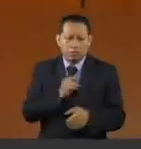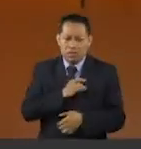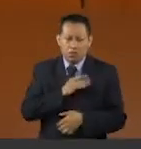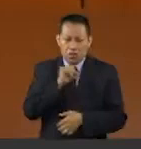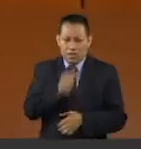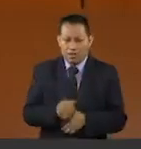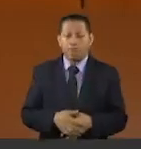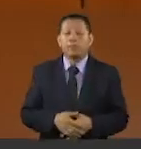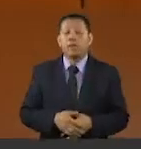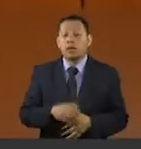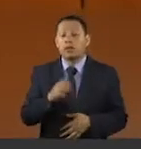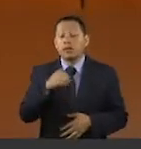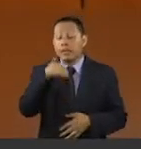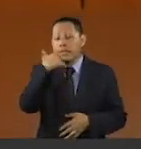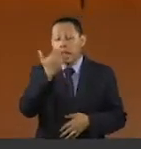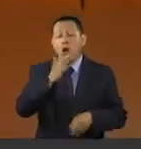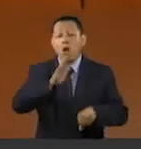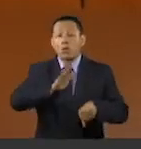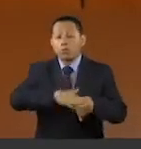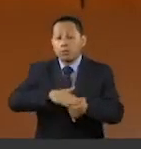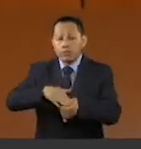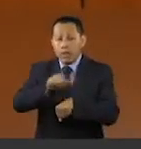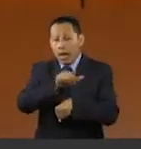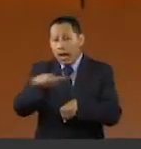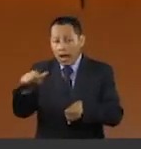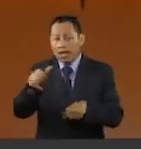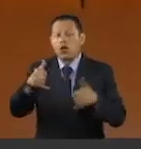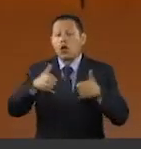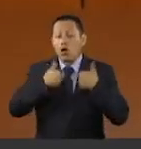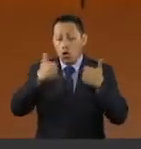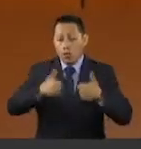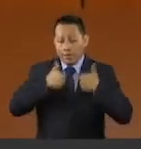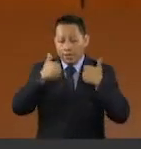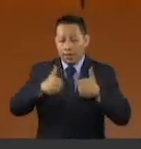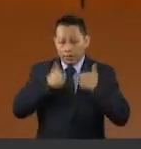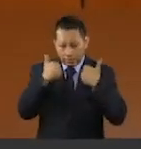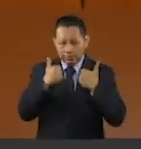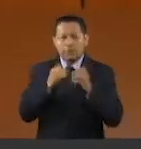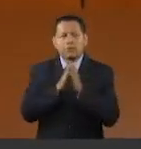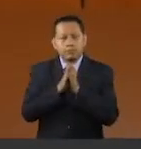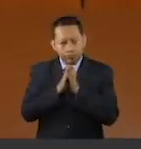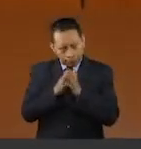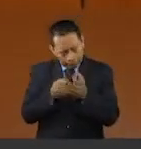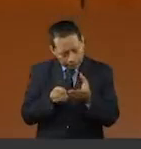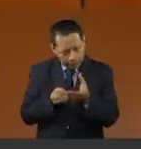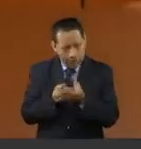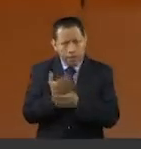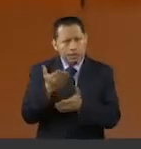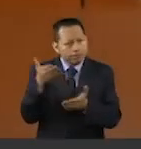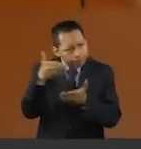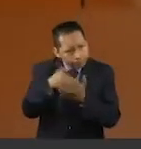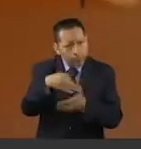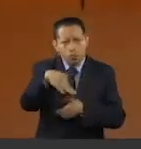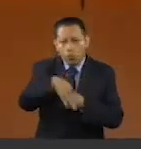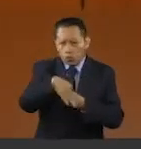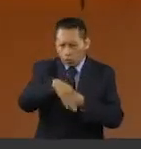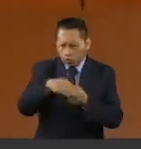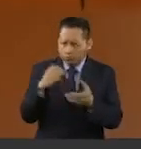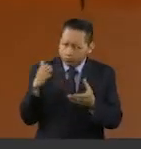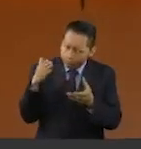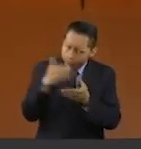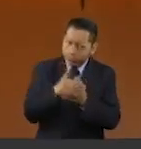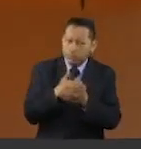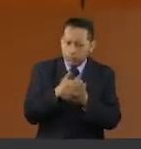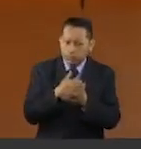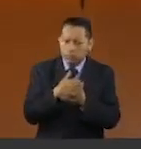Quiero hacer un llamado, sobre todo a los jóvenes, que salgan a votar. Voten